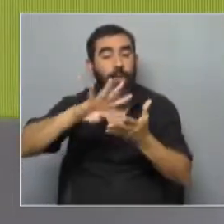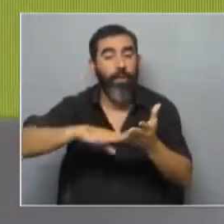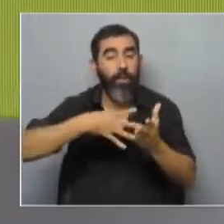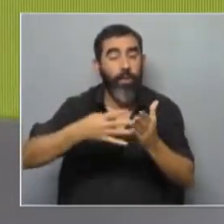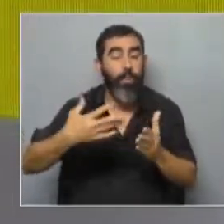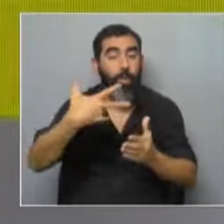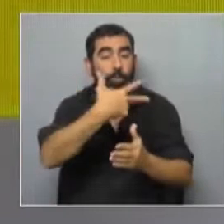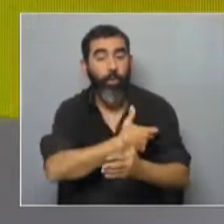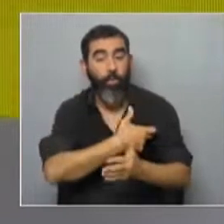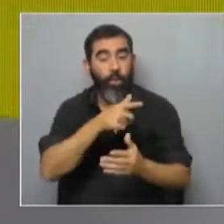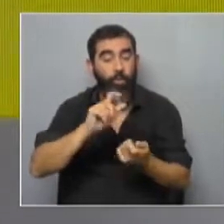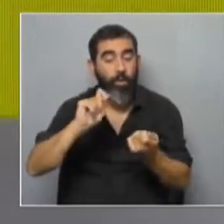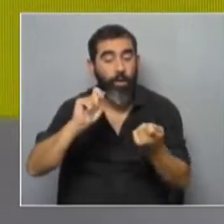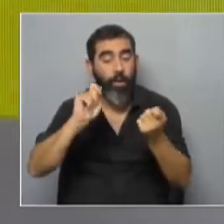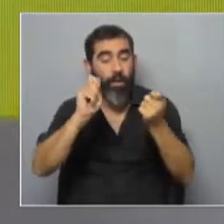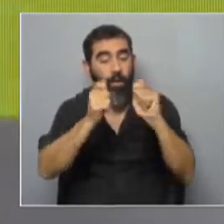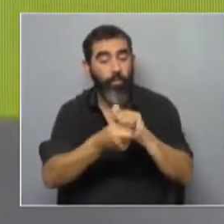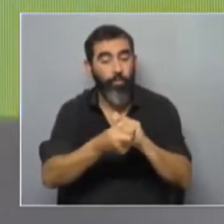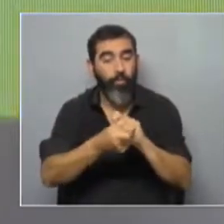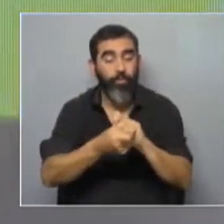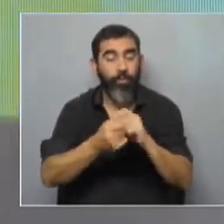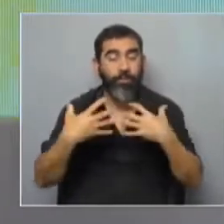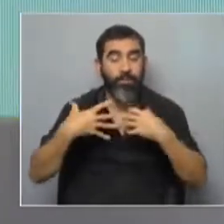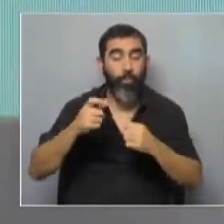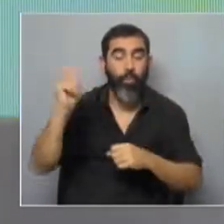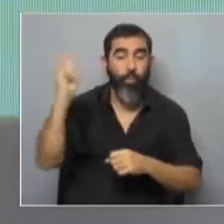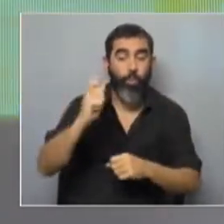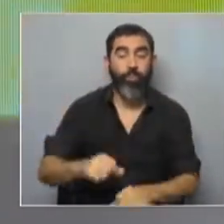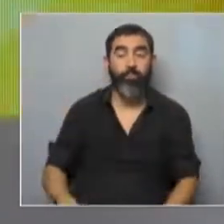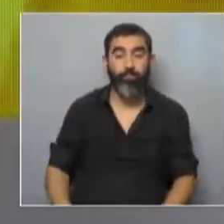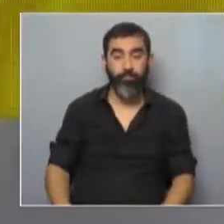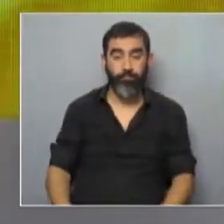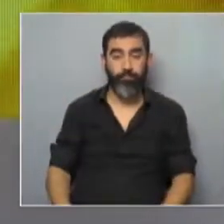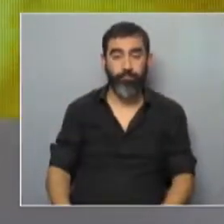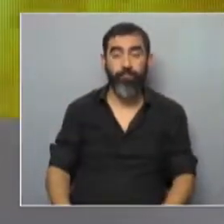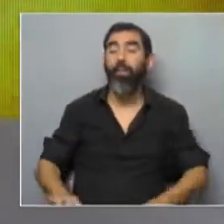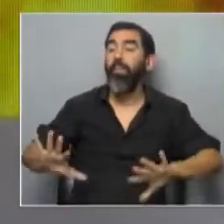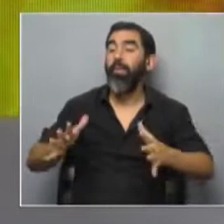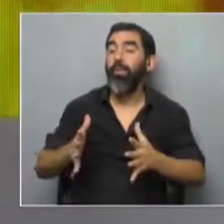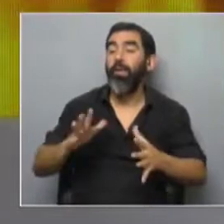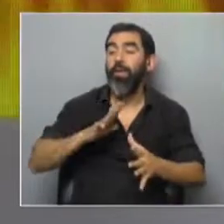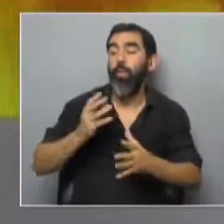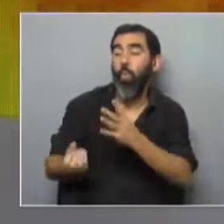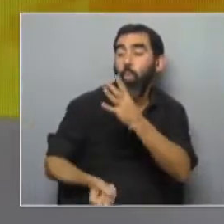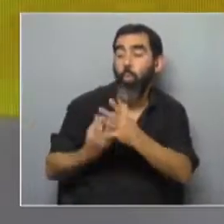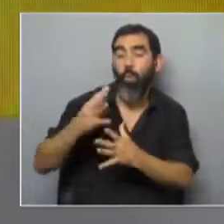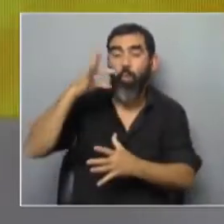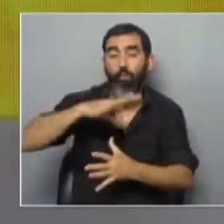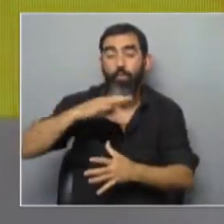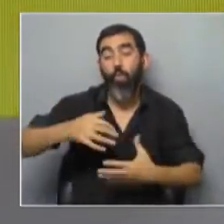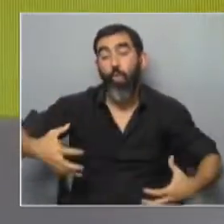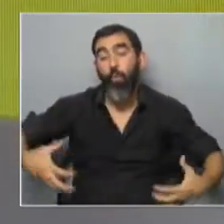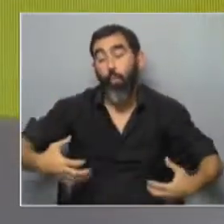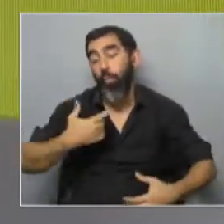vacunación justamente a estos cambios que ocurren a nivel de la salud pública? De eso, bueno, ¿y qué pasa cuando llegan estos episodios como la viruela del